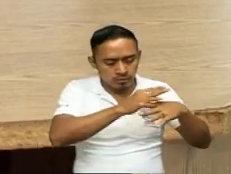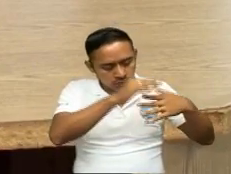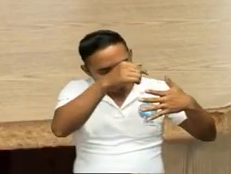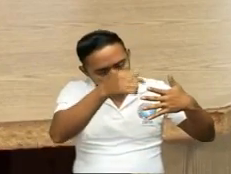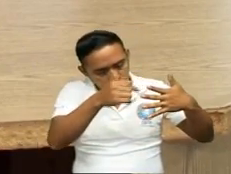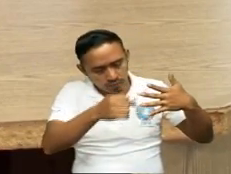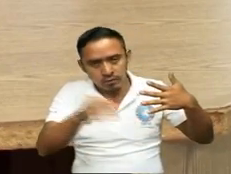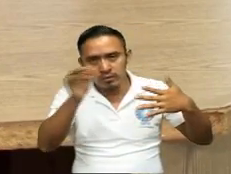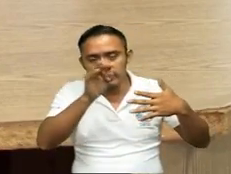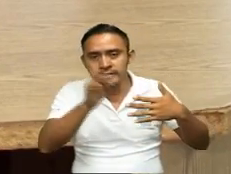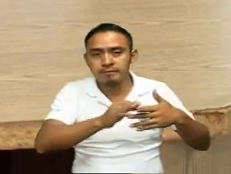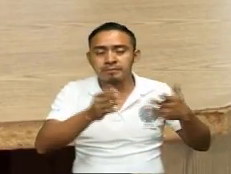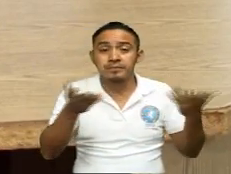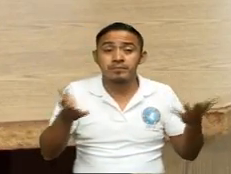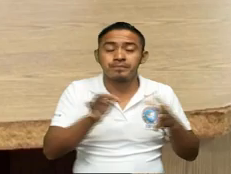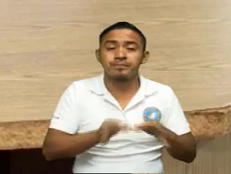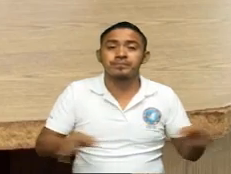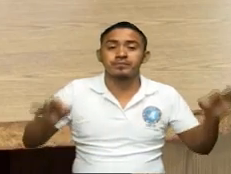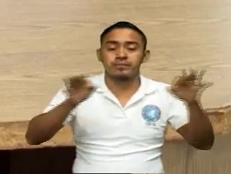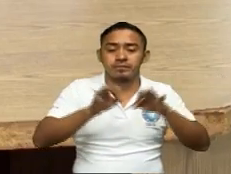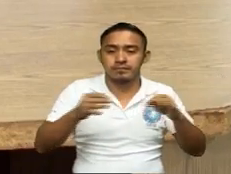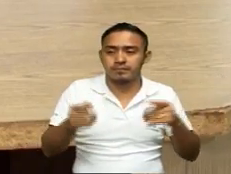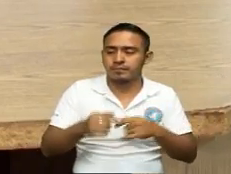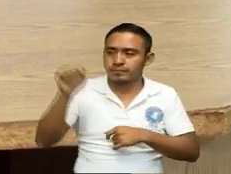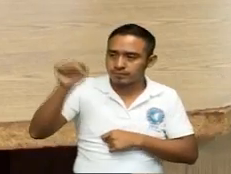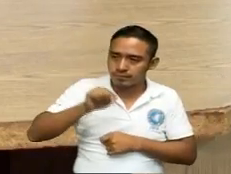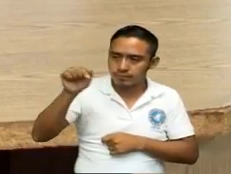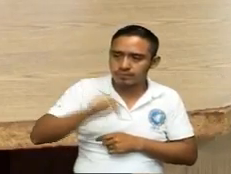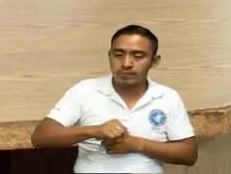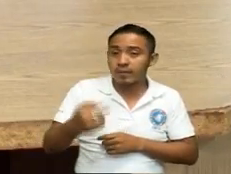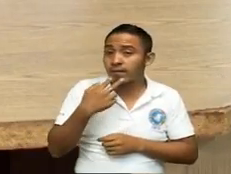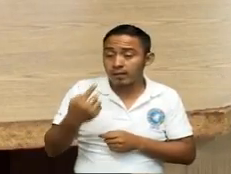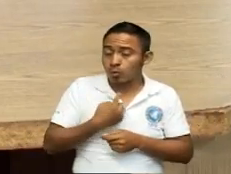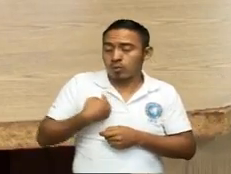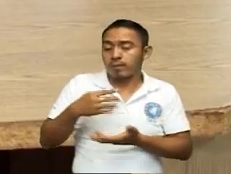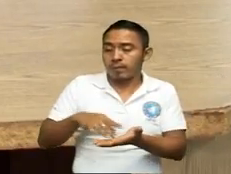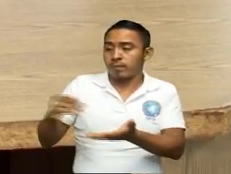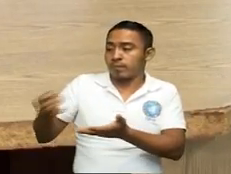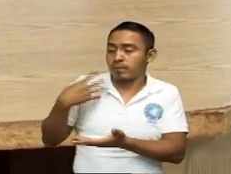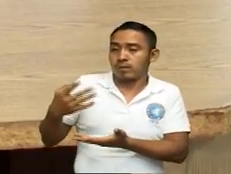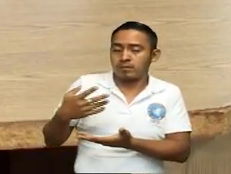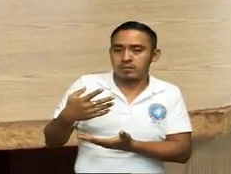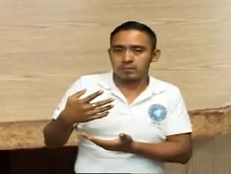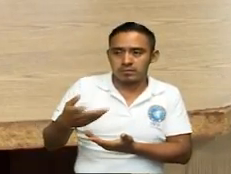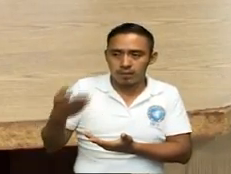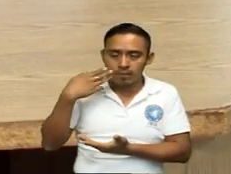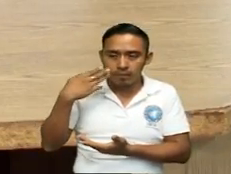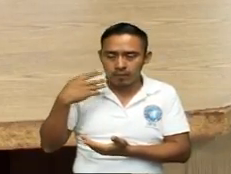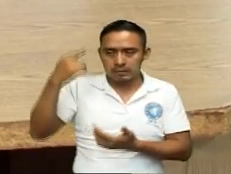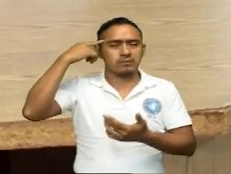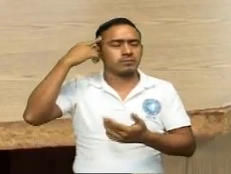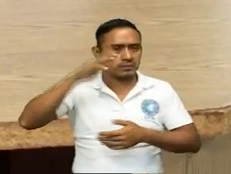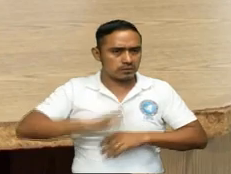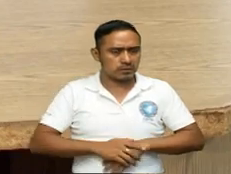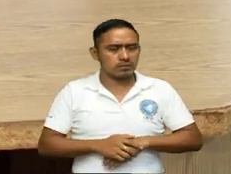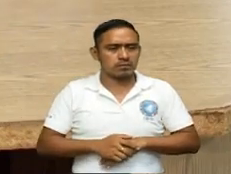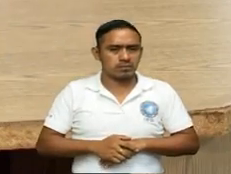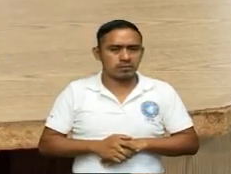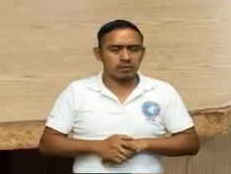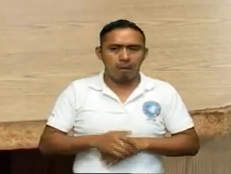y una clínica diferente. Por eso es importante venir a consulta, no automedicarse. Sobre todo, bueno, ya escuchamos a la mamá que ella pensaba que era